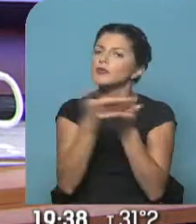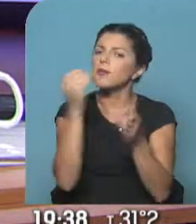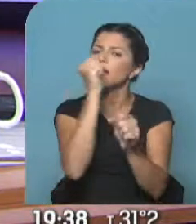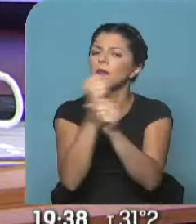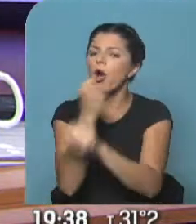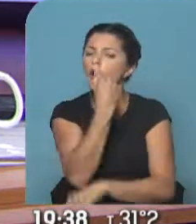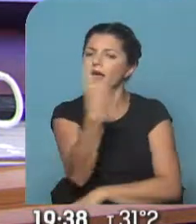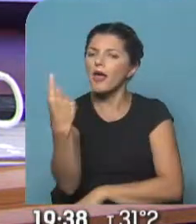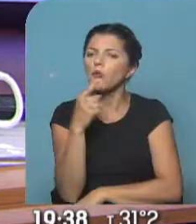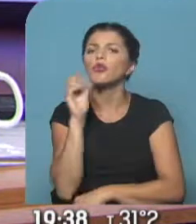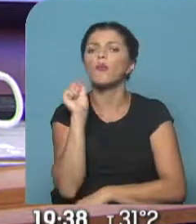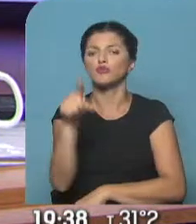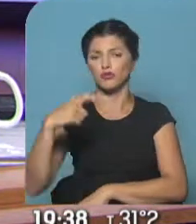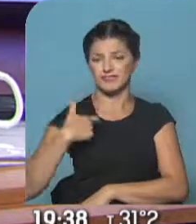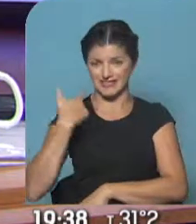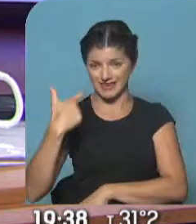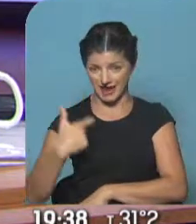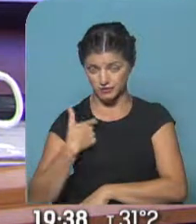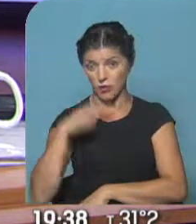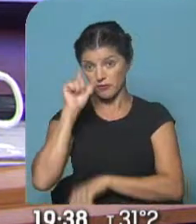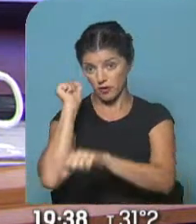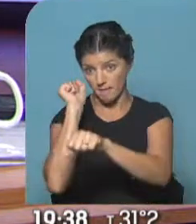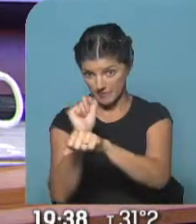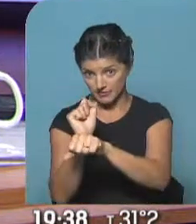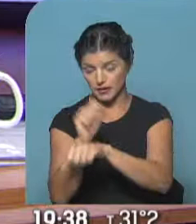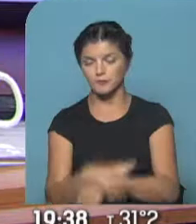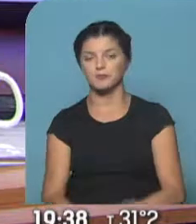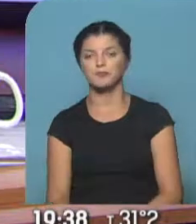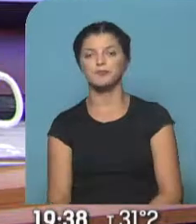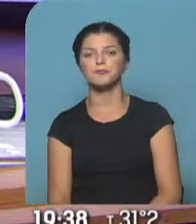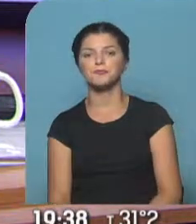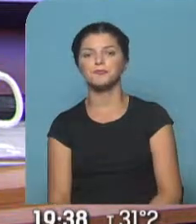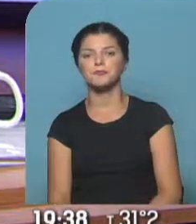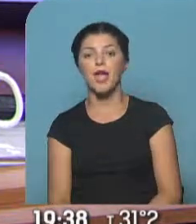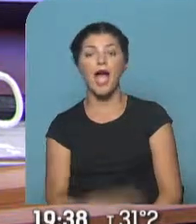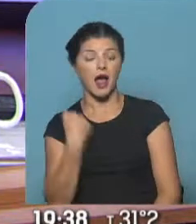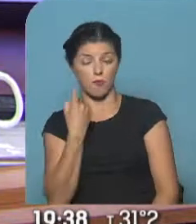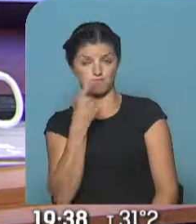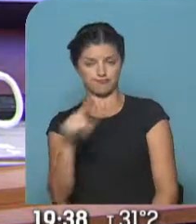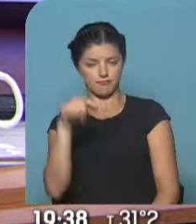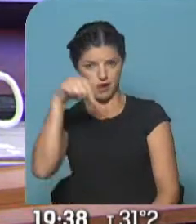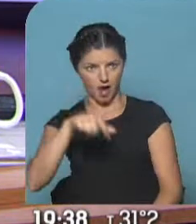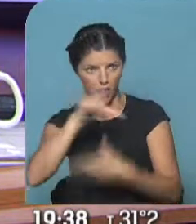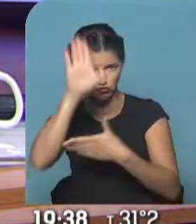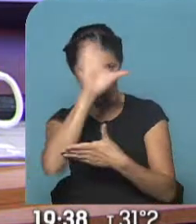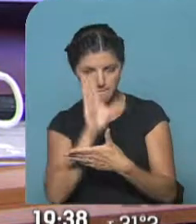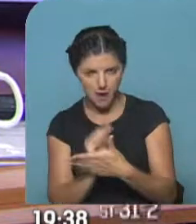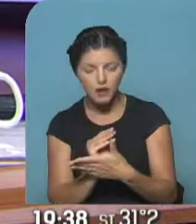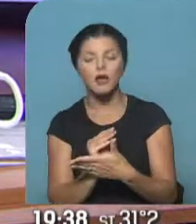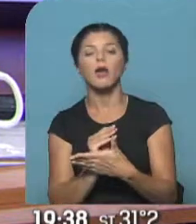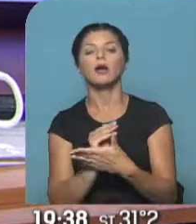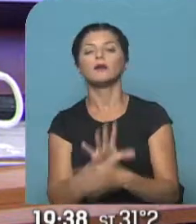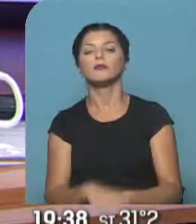cómo funciona el Sindicato Único de Personas Privadas de su Libertad. Una iniciativa inédita en el país y en Sudamérica y que forma parte